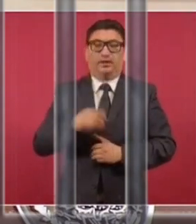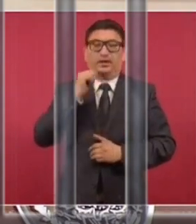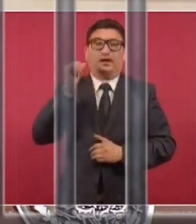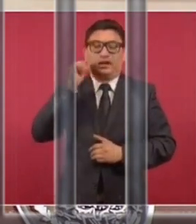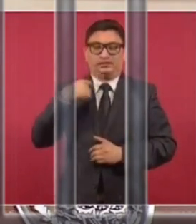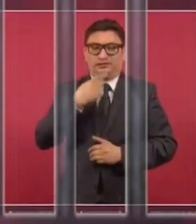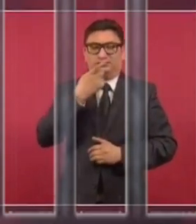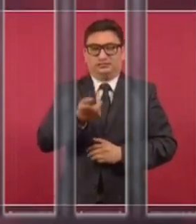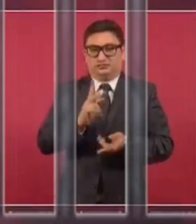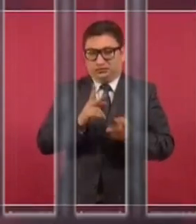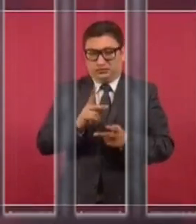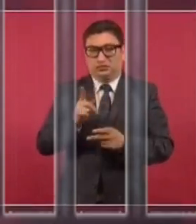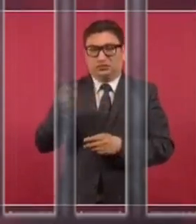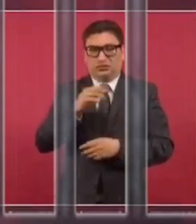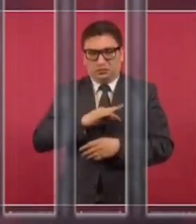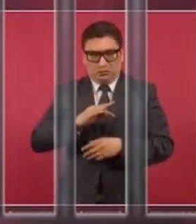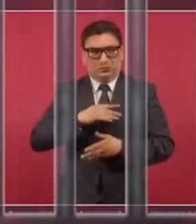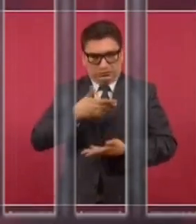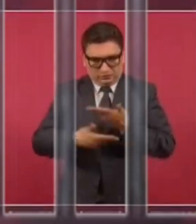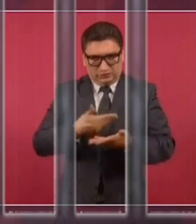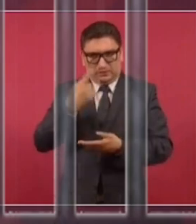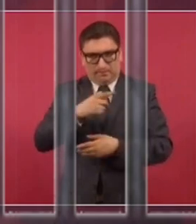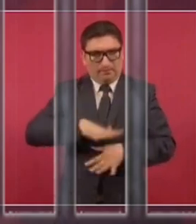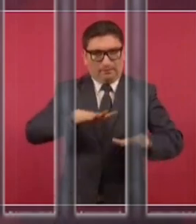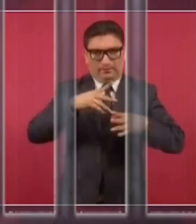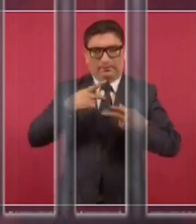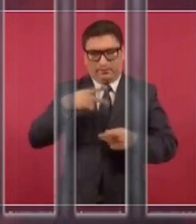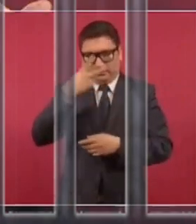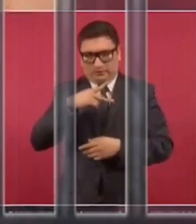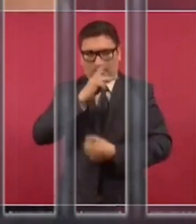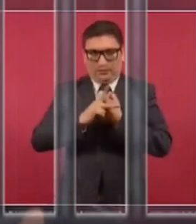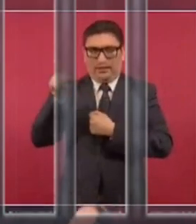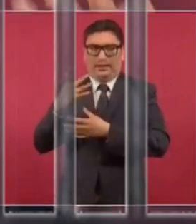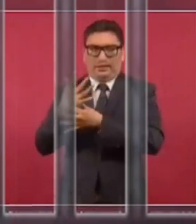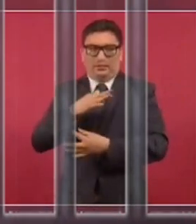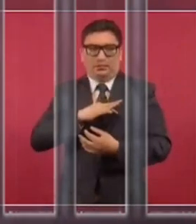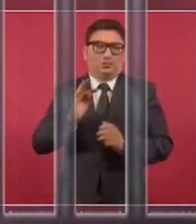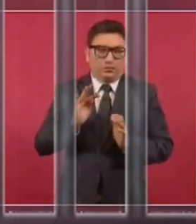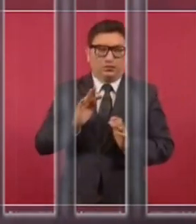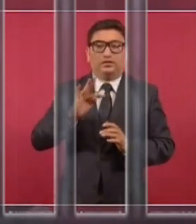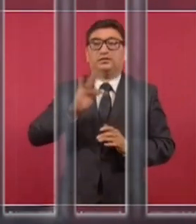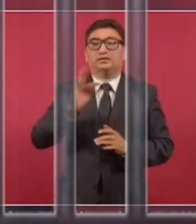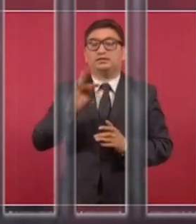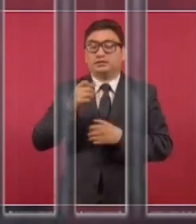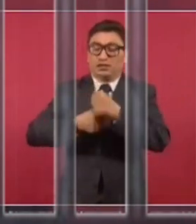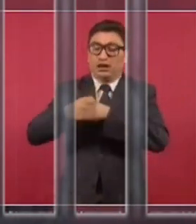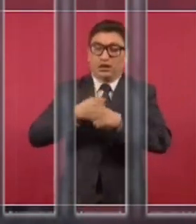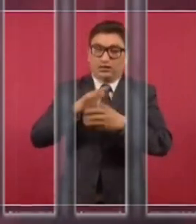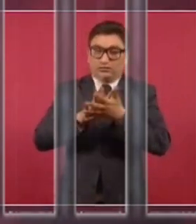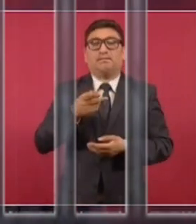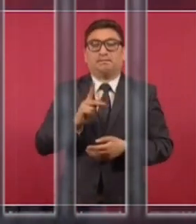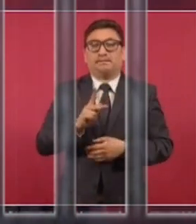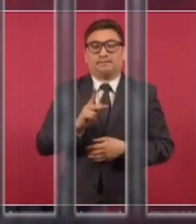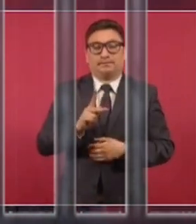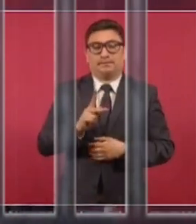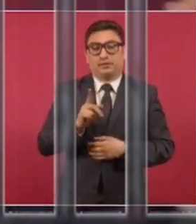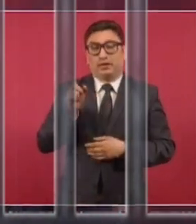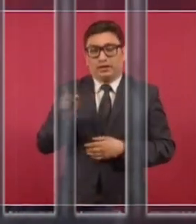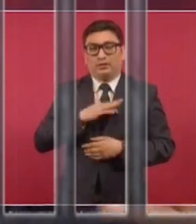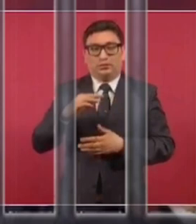de que sería un buen servicio al país el que él independientemente de la reducción de los años que va a estar en la cárcel